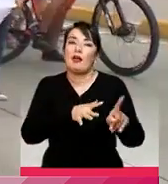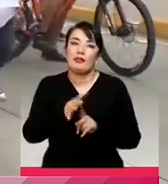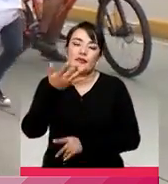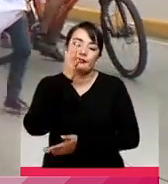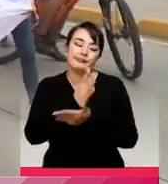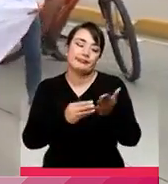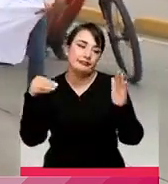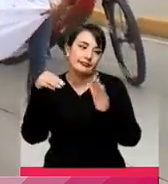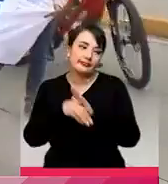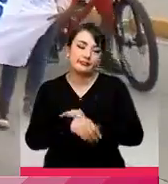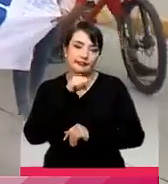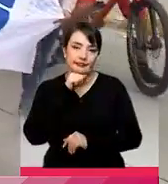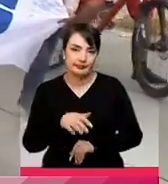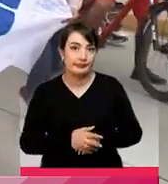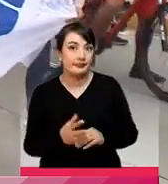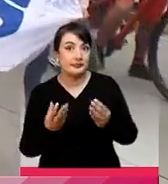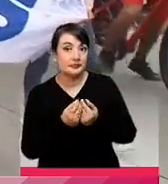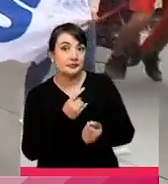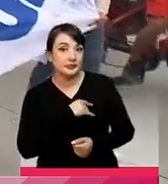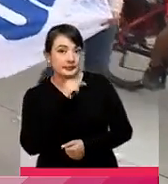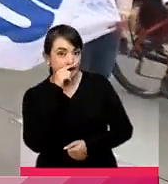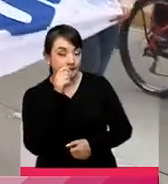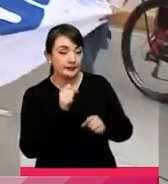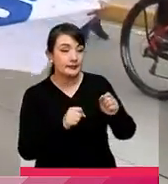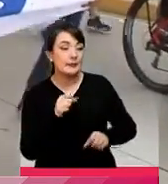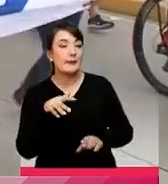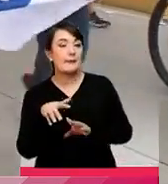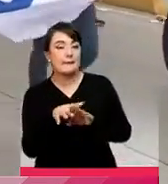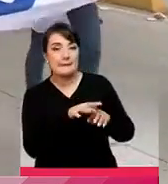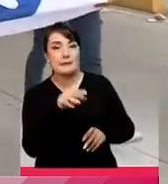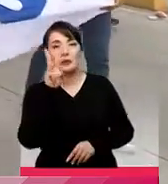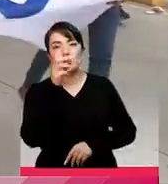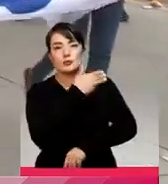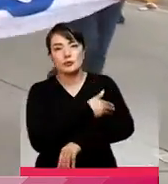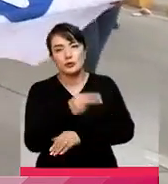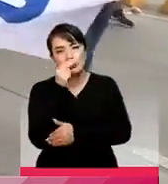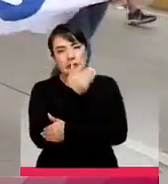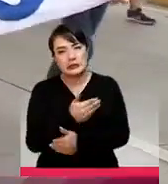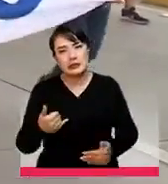problema. Concluye el estudio que un paro puede afectar a 8 millones de niños y jóvenes cada año.